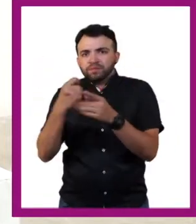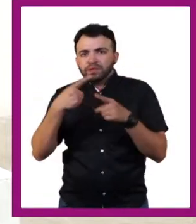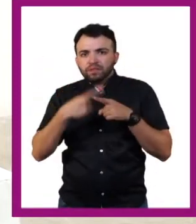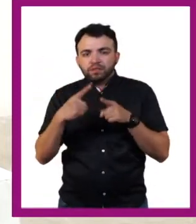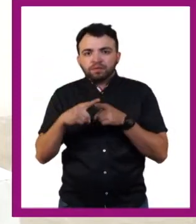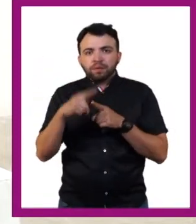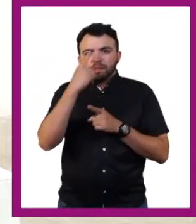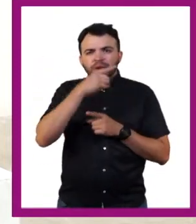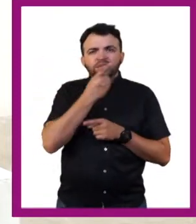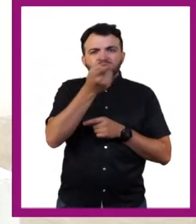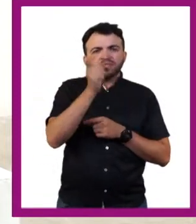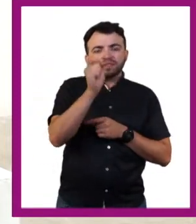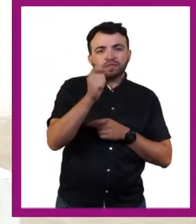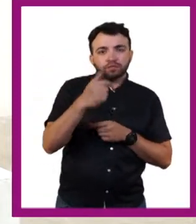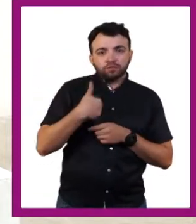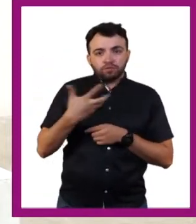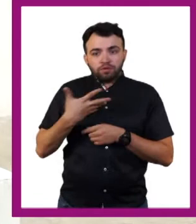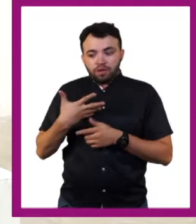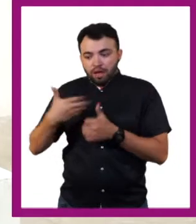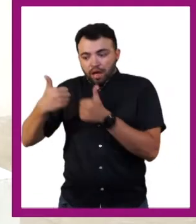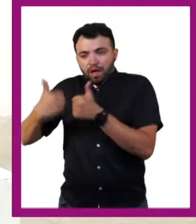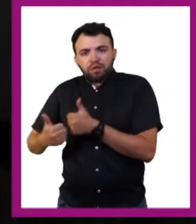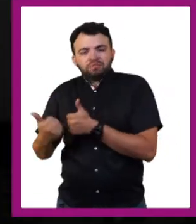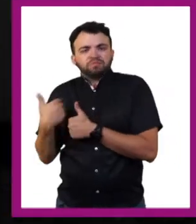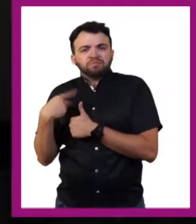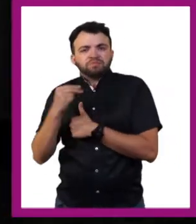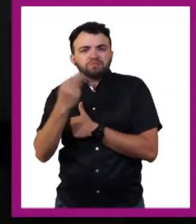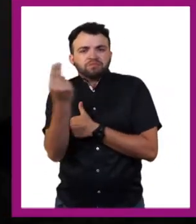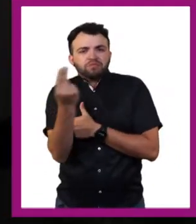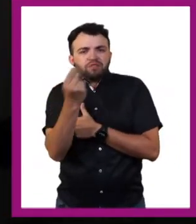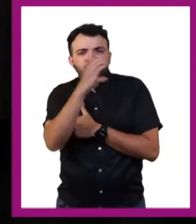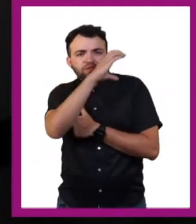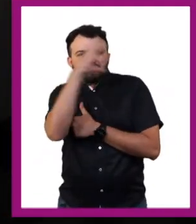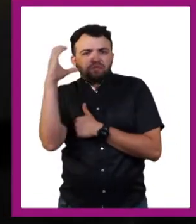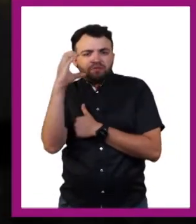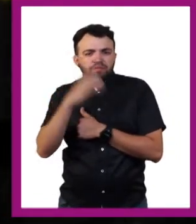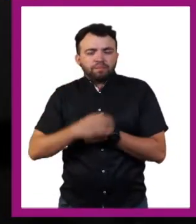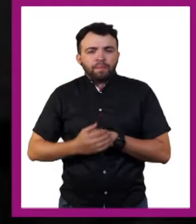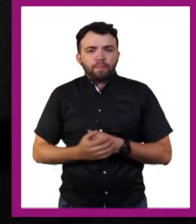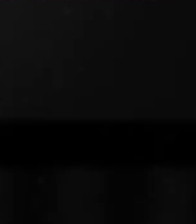decir estuve aquí y no necesitaba fotos para hacerlo.